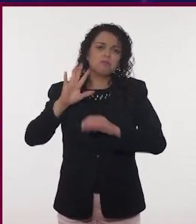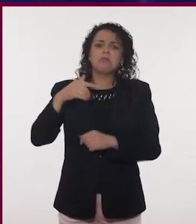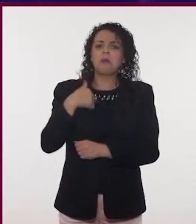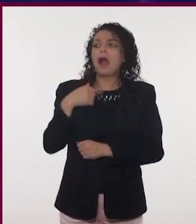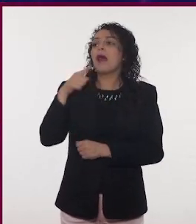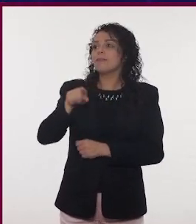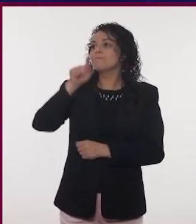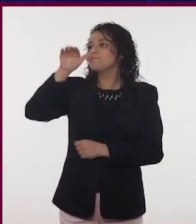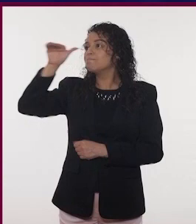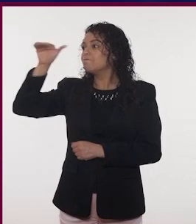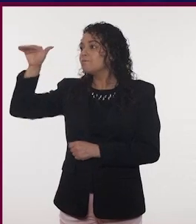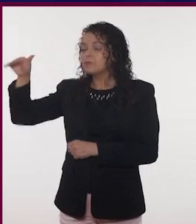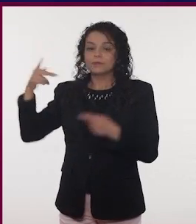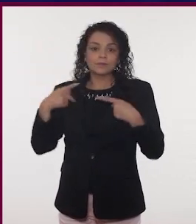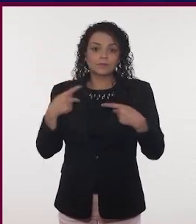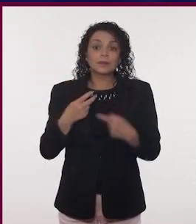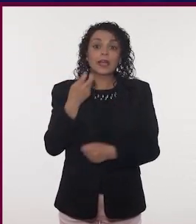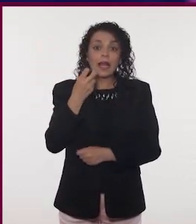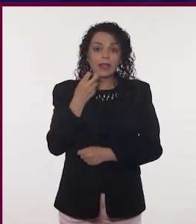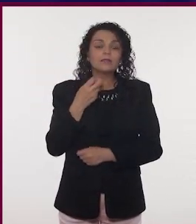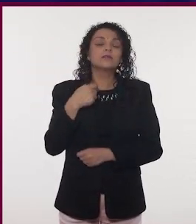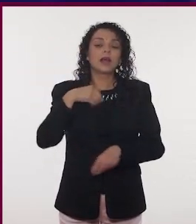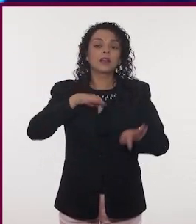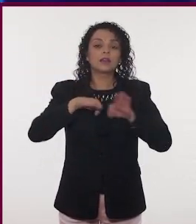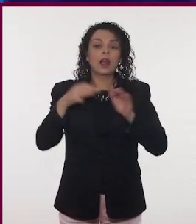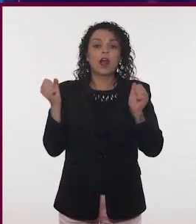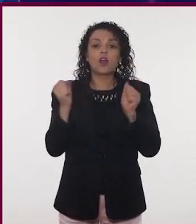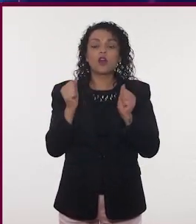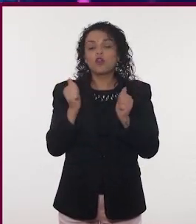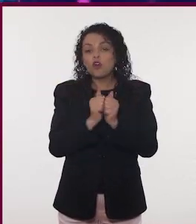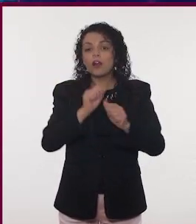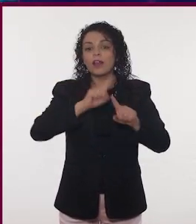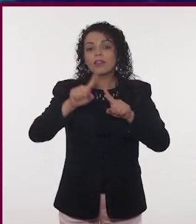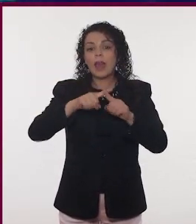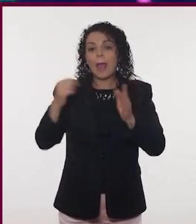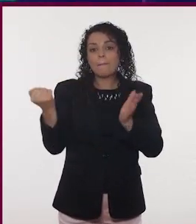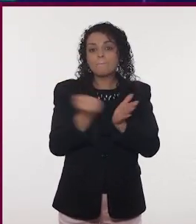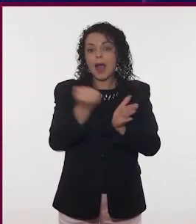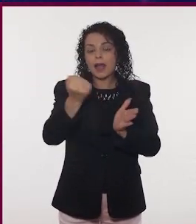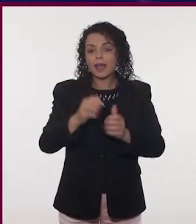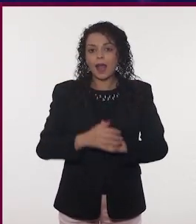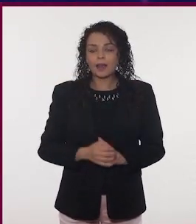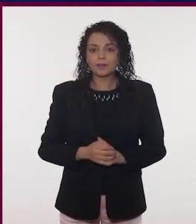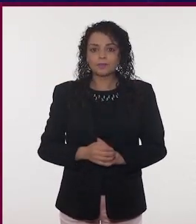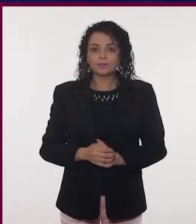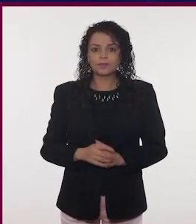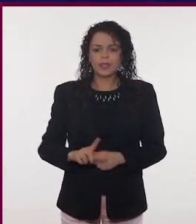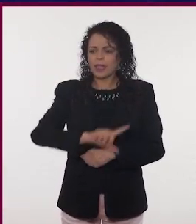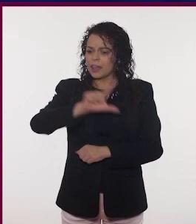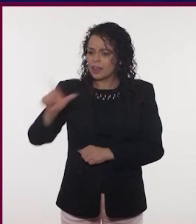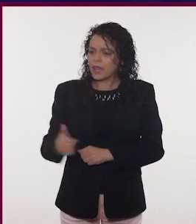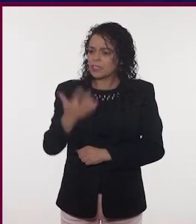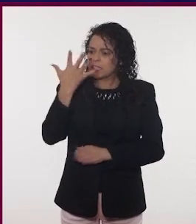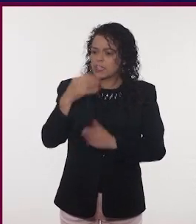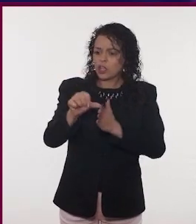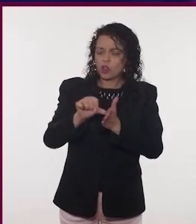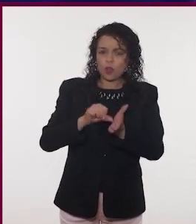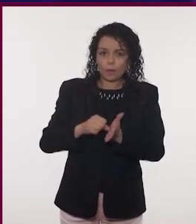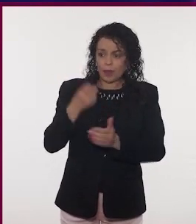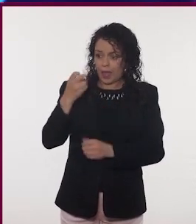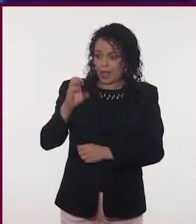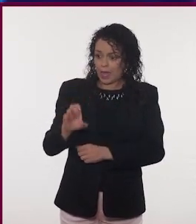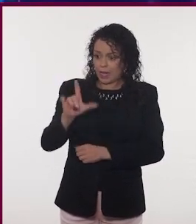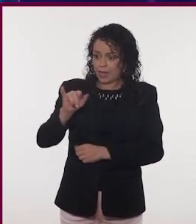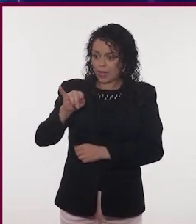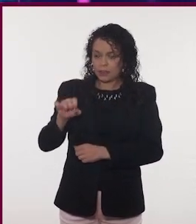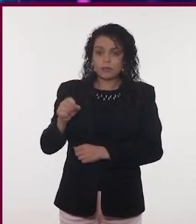y así fue como empecé a trabajar para algunas marcas. Después, a los 5 meses, mis clientes donde yo trabajaba en el despacho